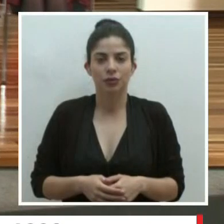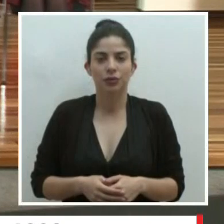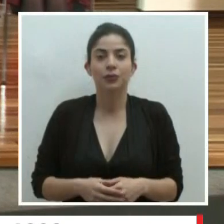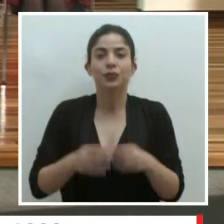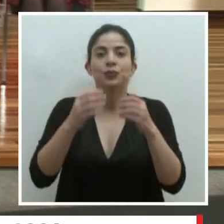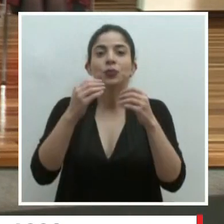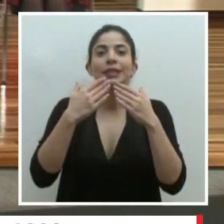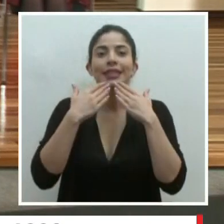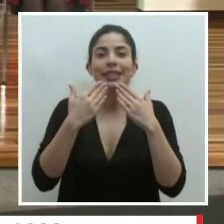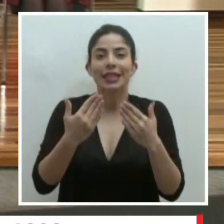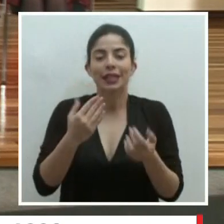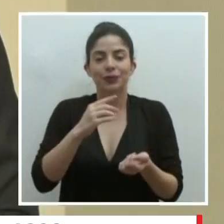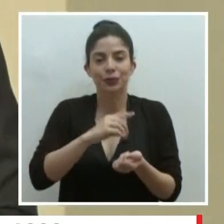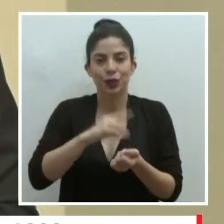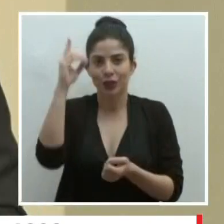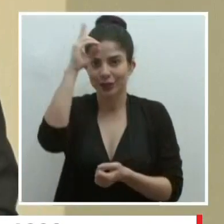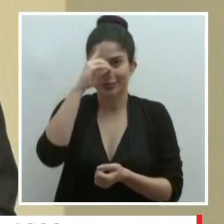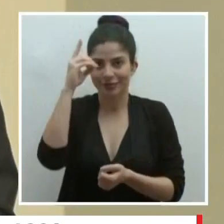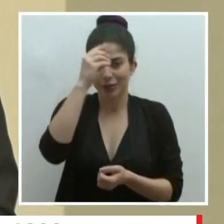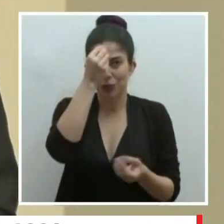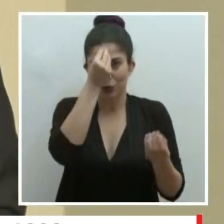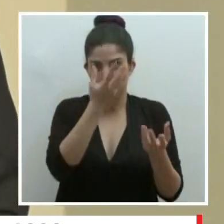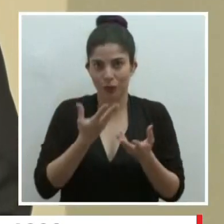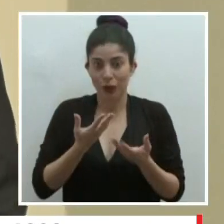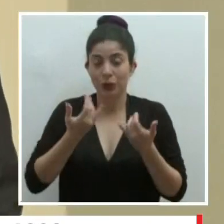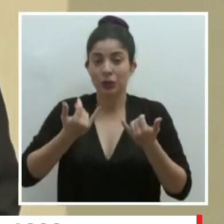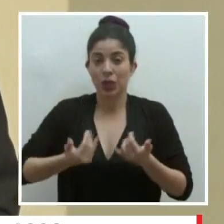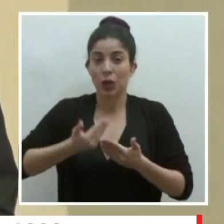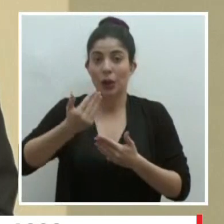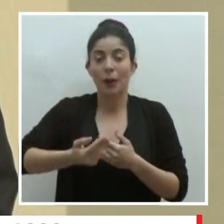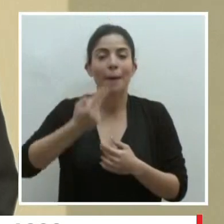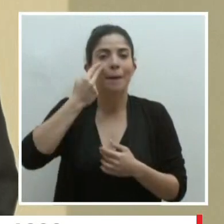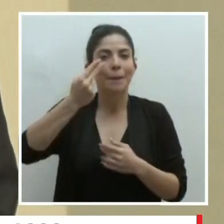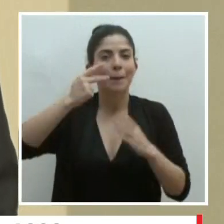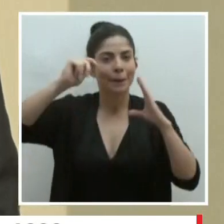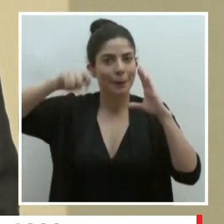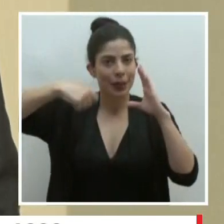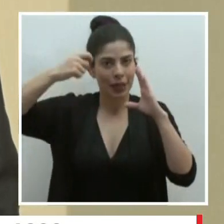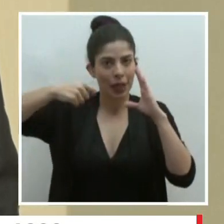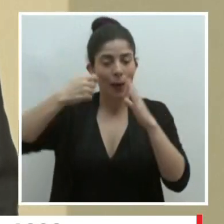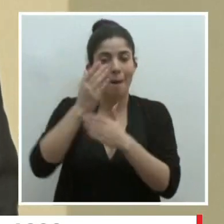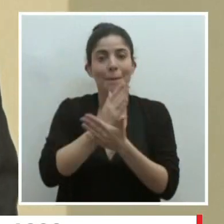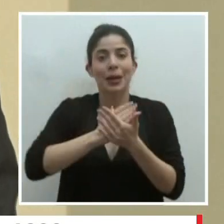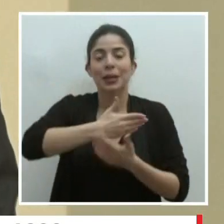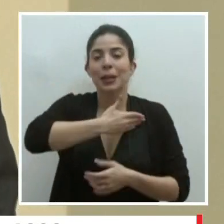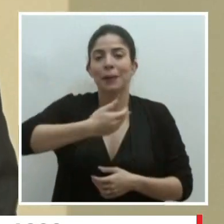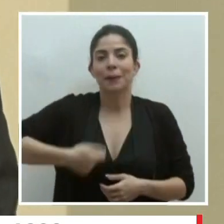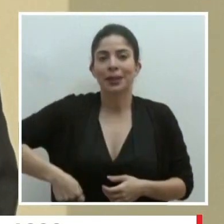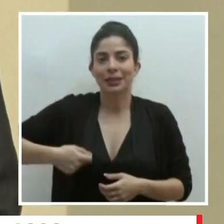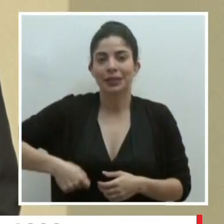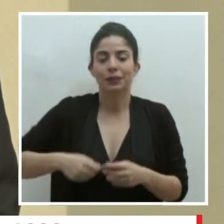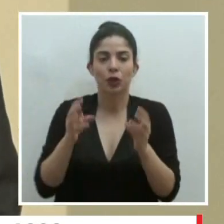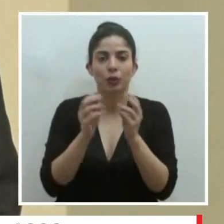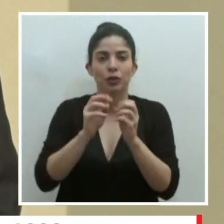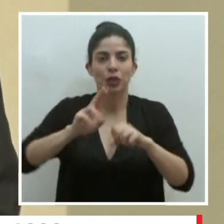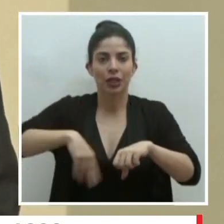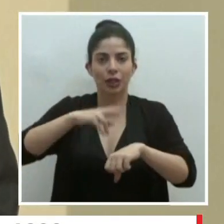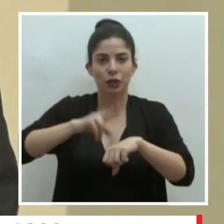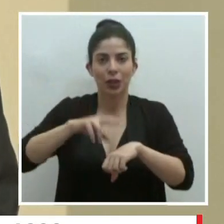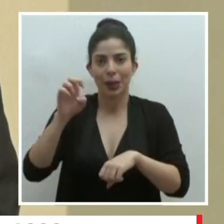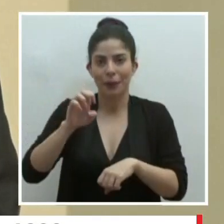Muchas gracias al doctor Salas por el reporte ofrecido. A continuación veremos un video del presidente de la Comisión Nacional